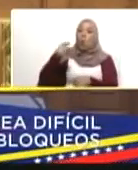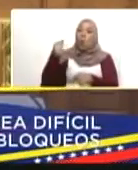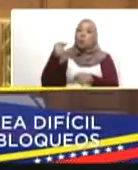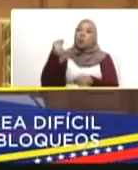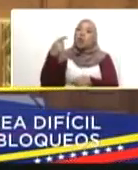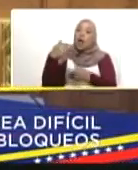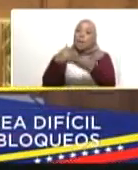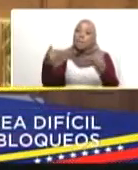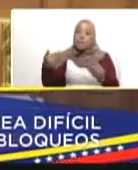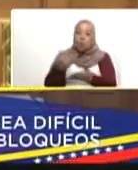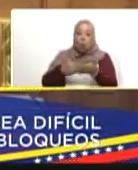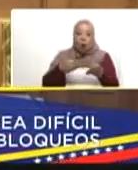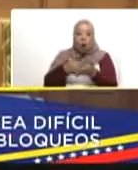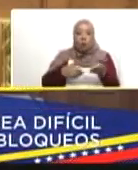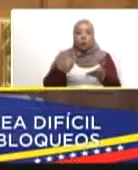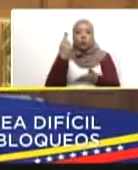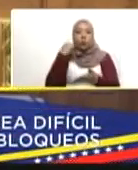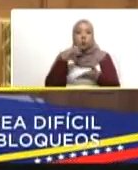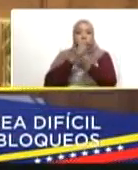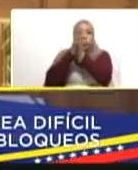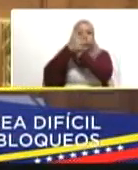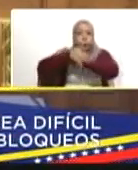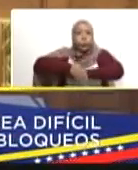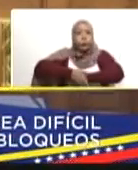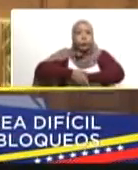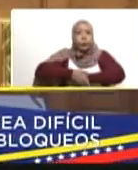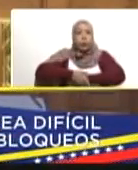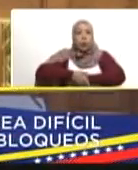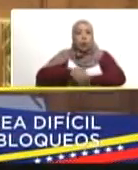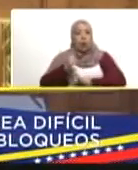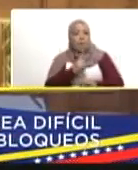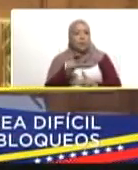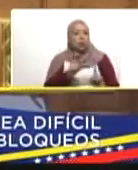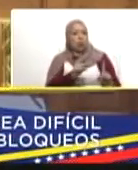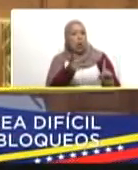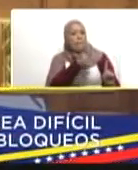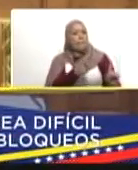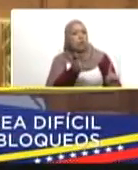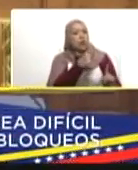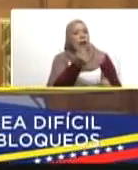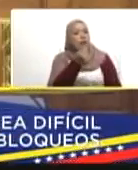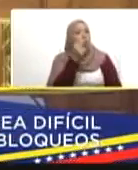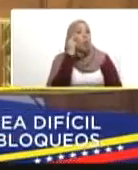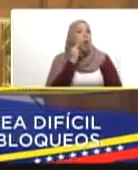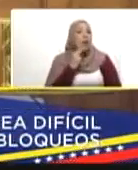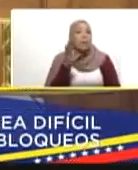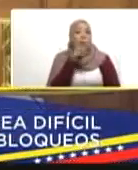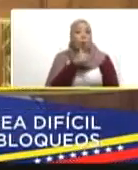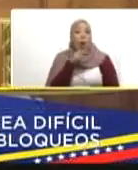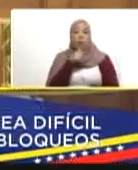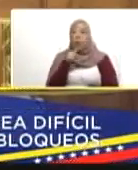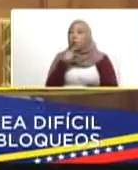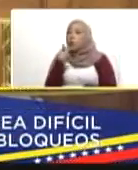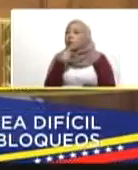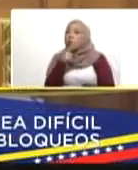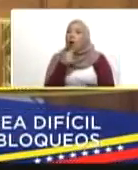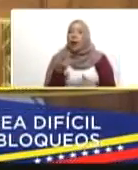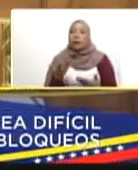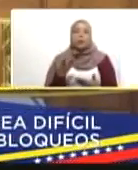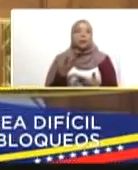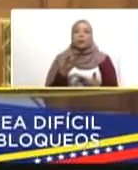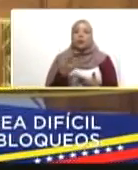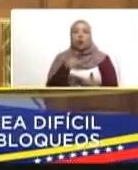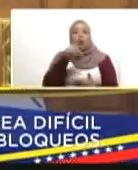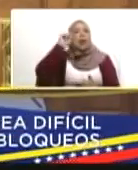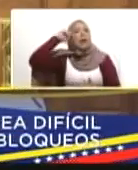físico no las desaparecí completamente casi al 100% llegó un momento ustedes lo